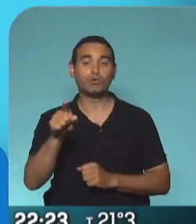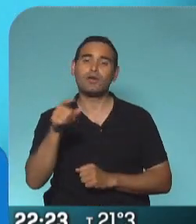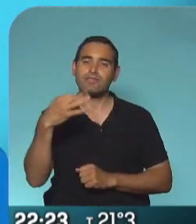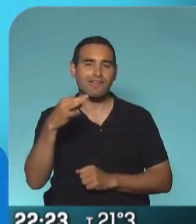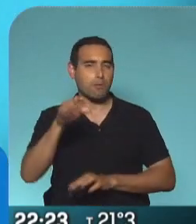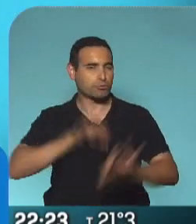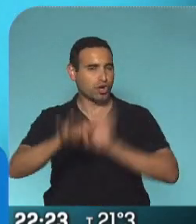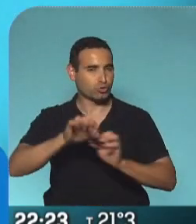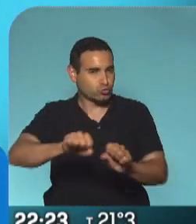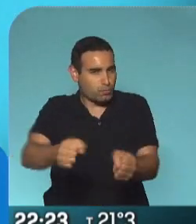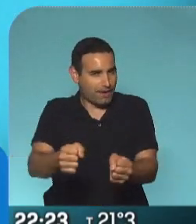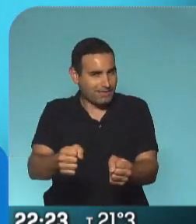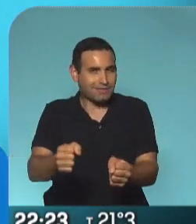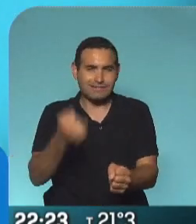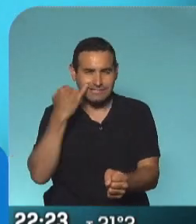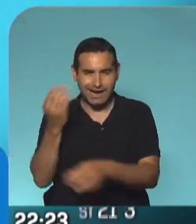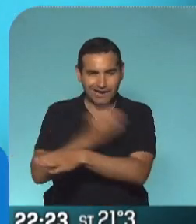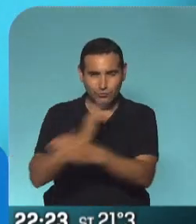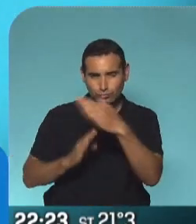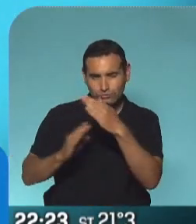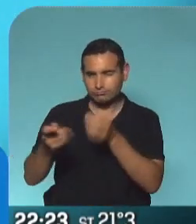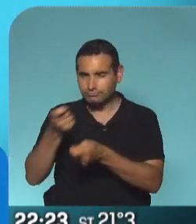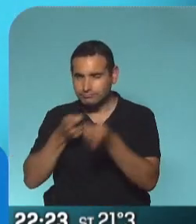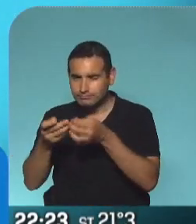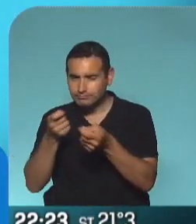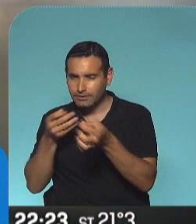el proyecto en consulta con las autoridades chinas.